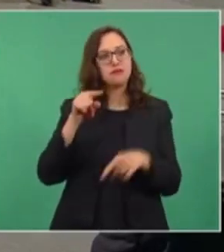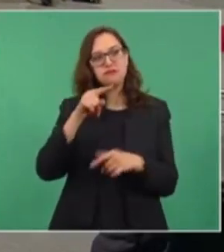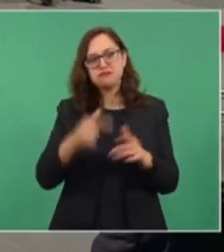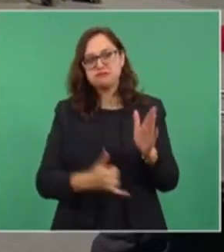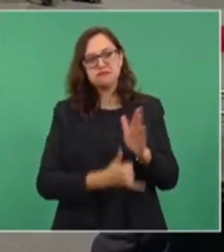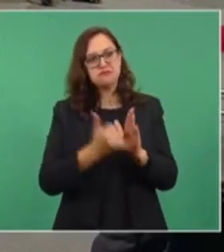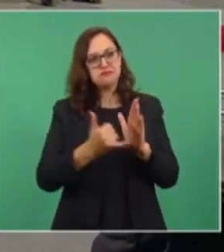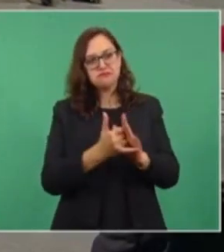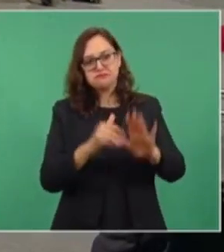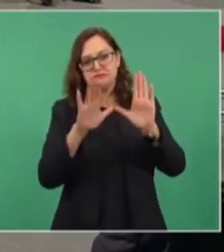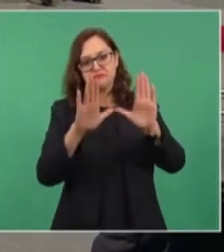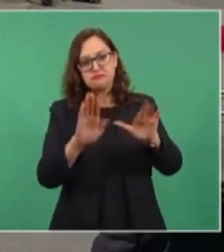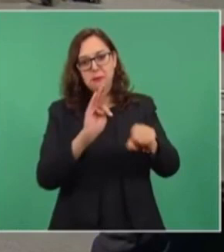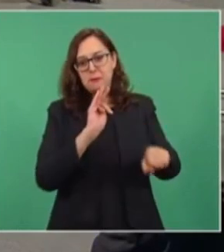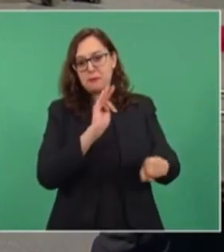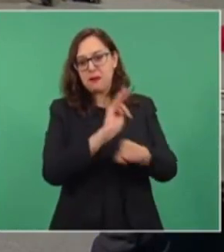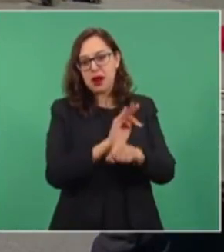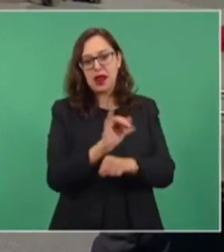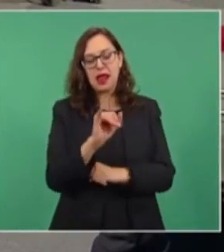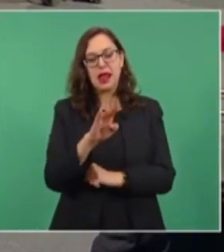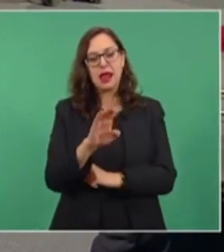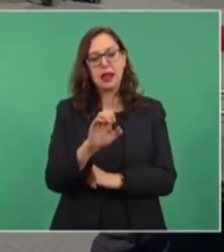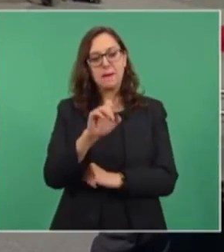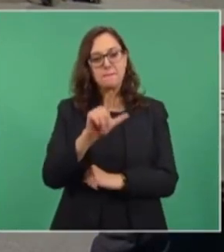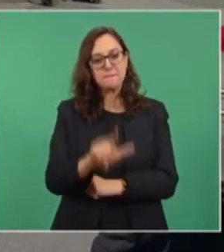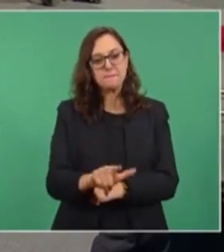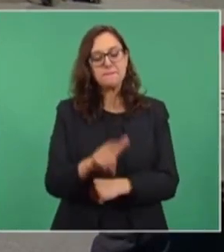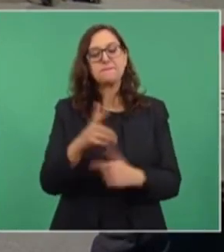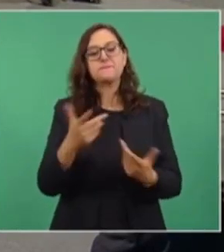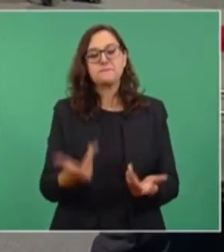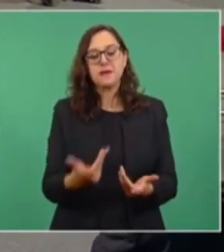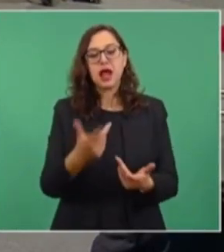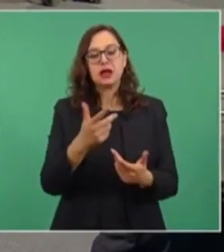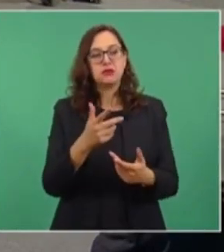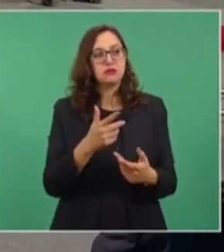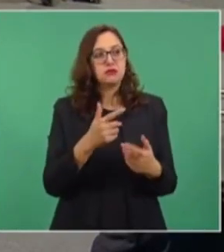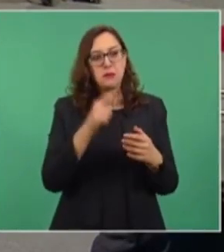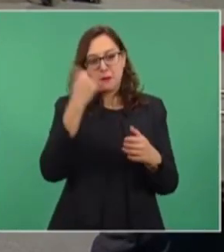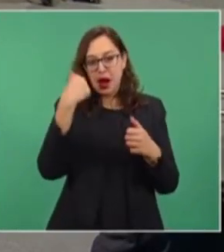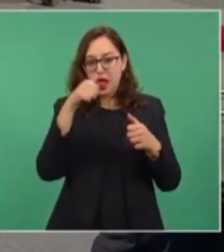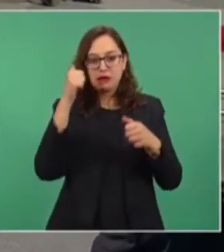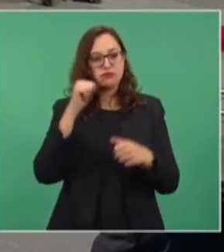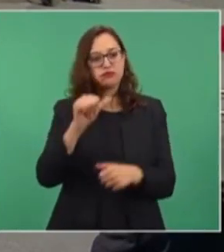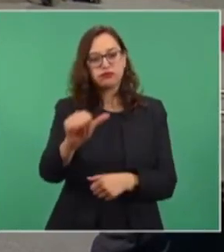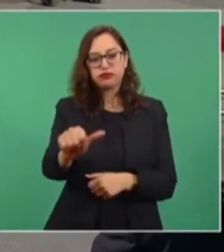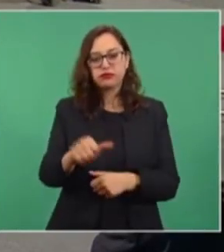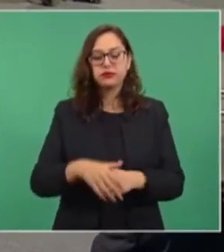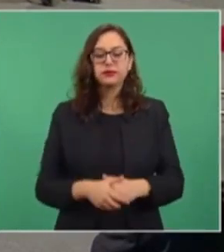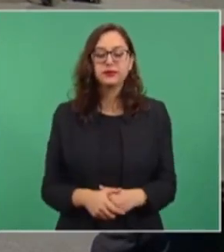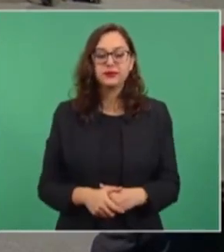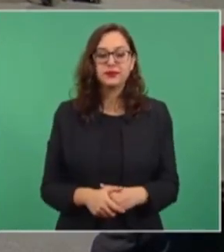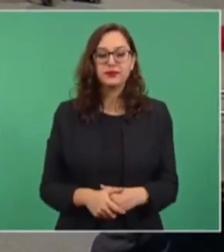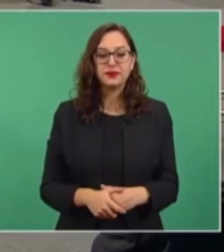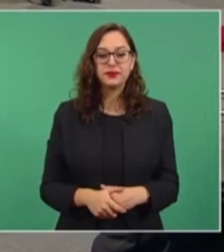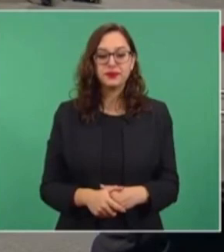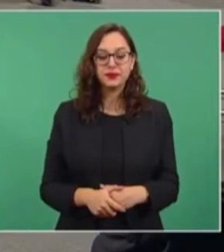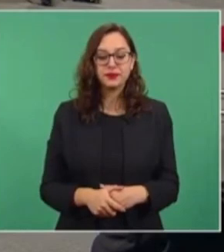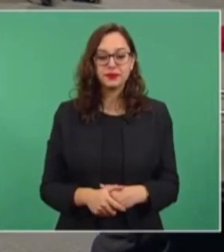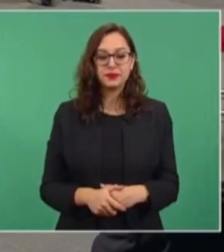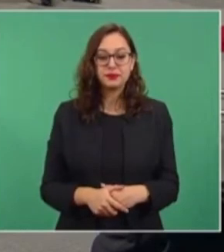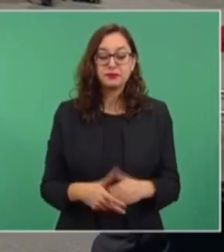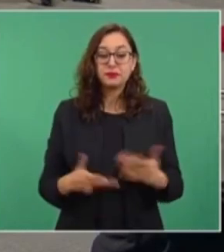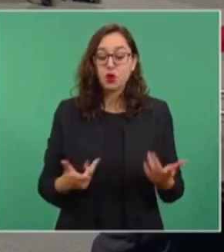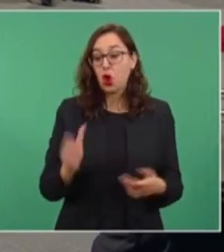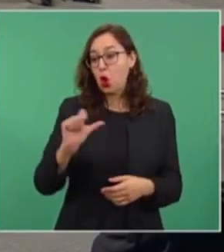mantenida con la protección del INVAL, Instituto Nacional de Bellas Artes y Literatura. Ha colaborado con